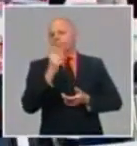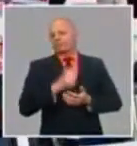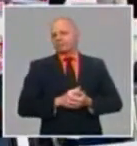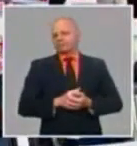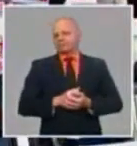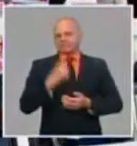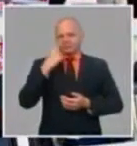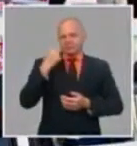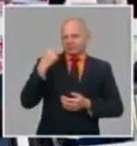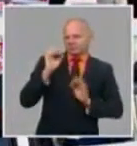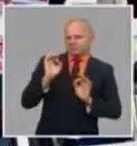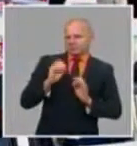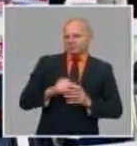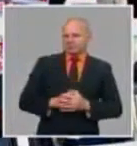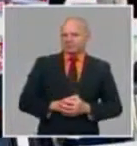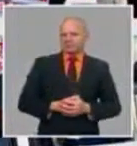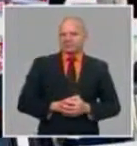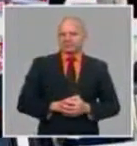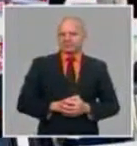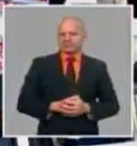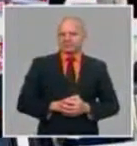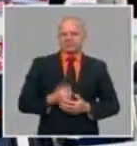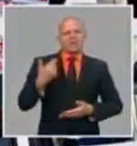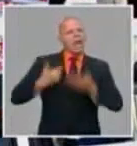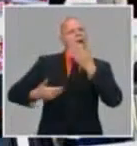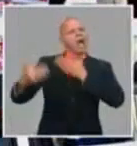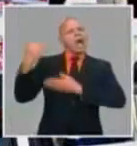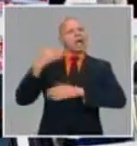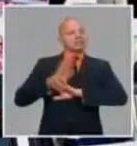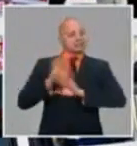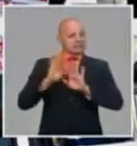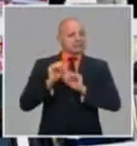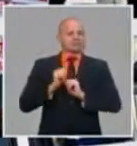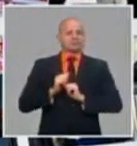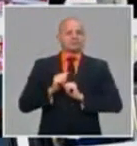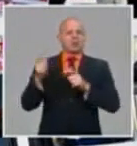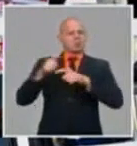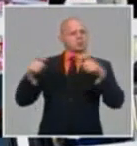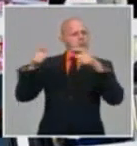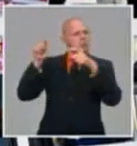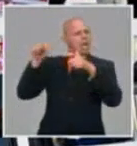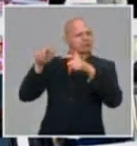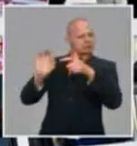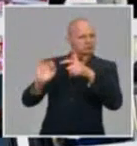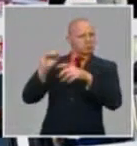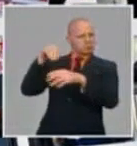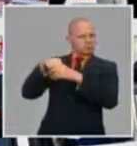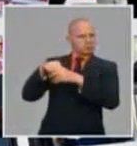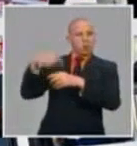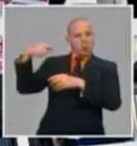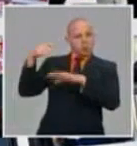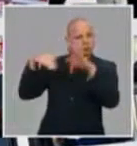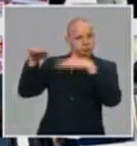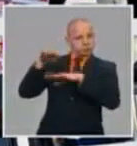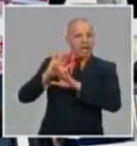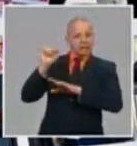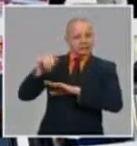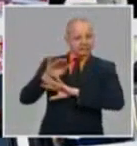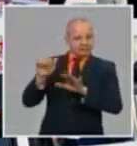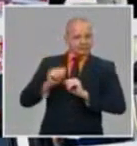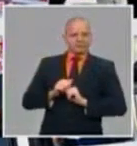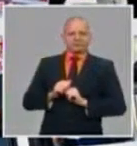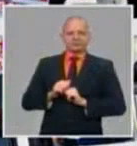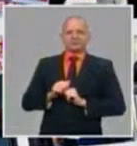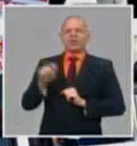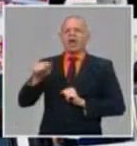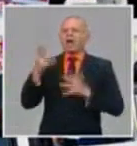compartir con ustedes. Efectivamente, se está dando una audiencia en la Cámara de Representantes para debatir si el Distrito de Columbia, que es donde está